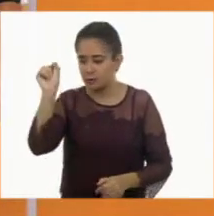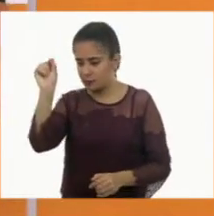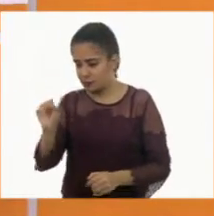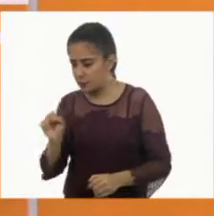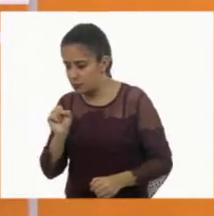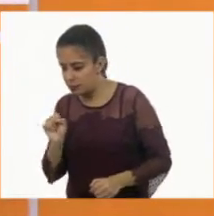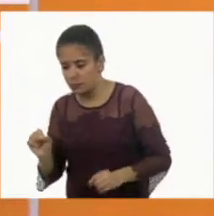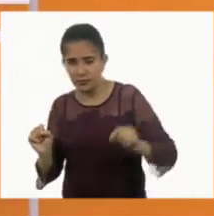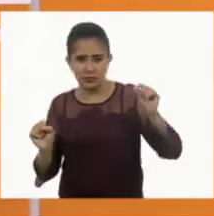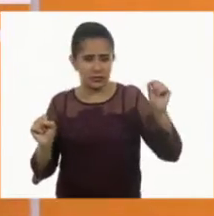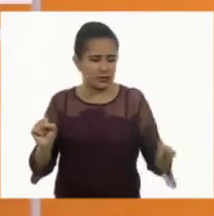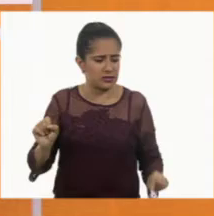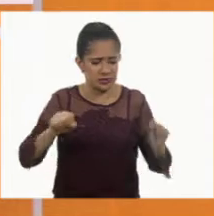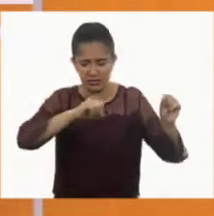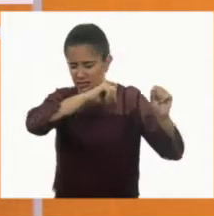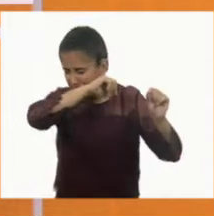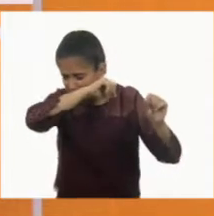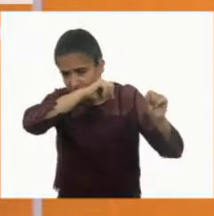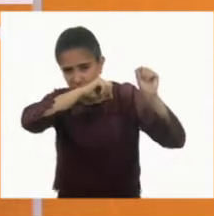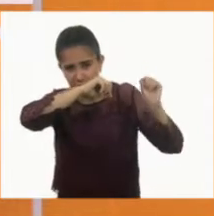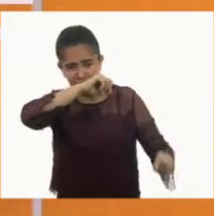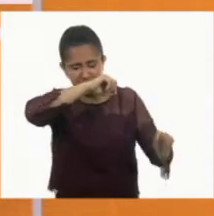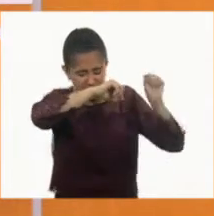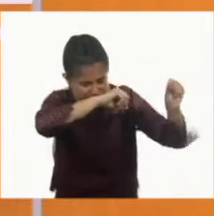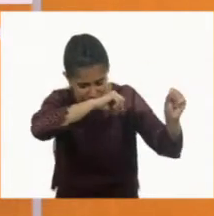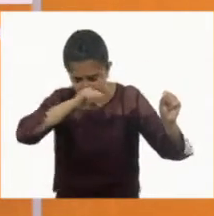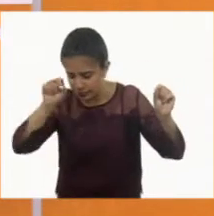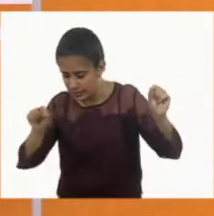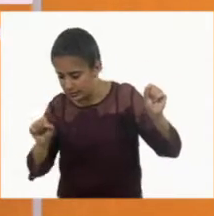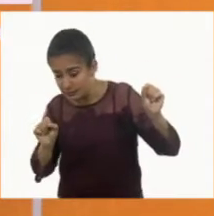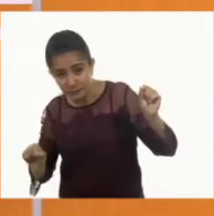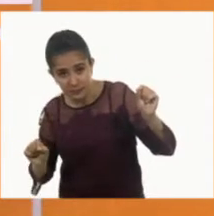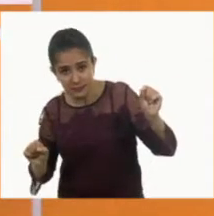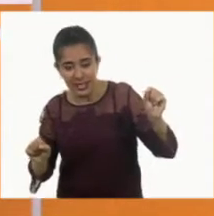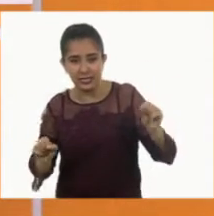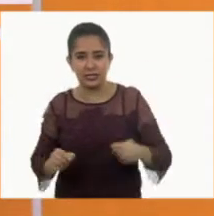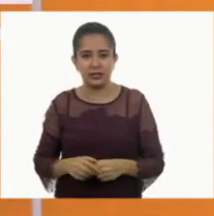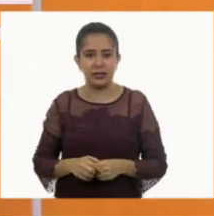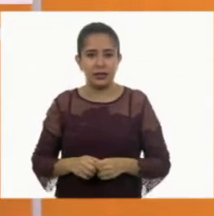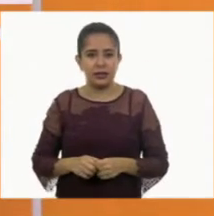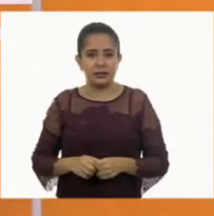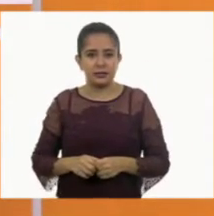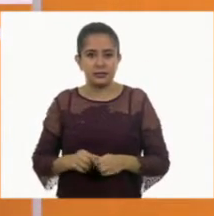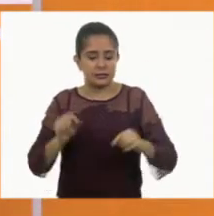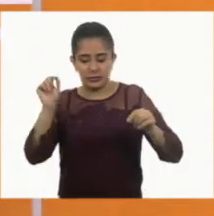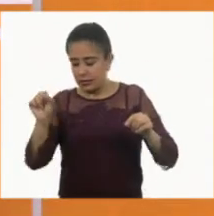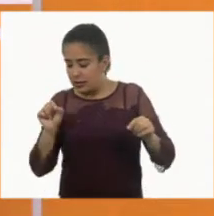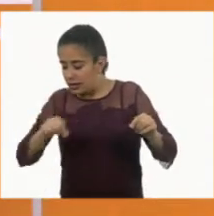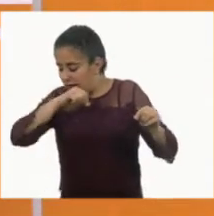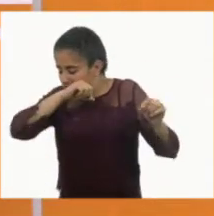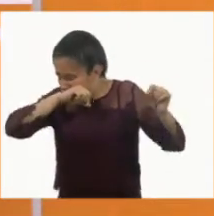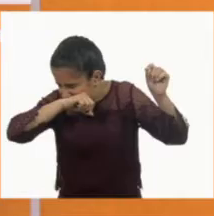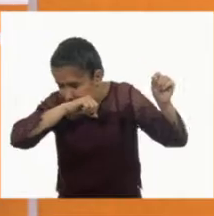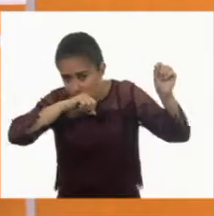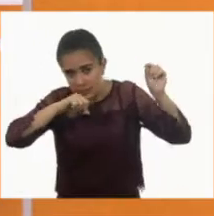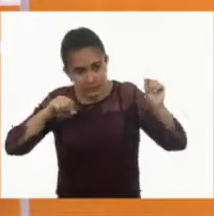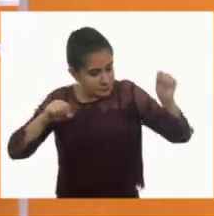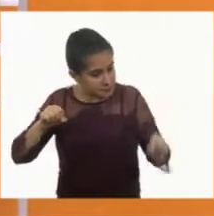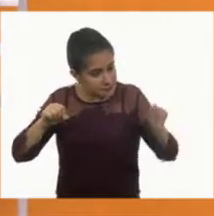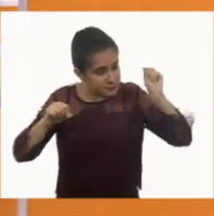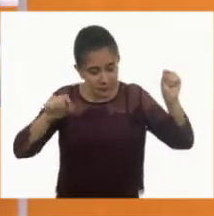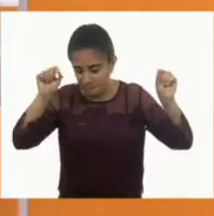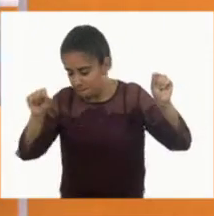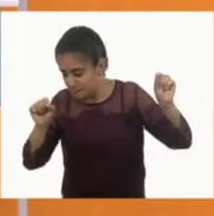Otra expresión con los signos de admiración, como lo hice con lo del carrito. Le pregunta,